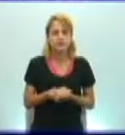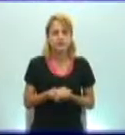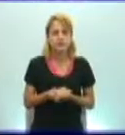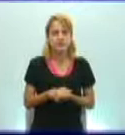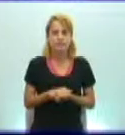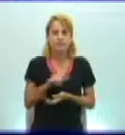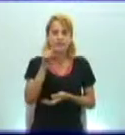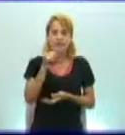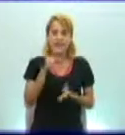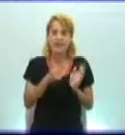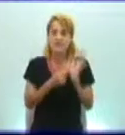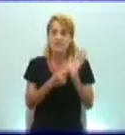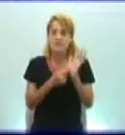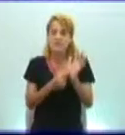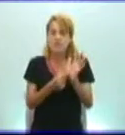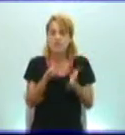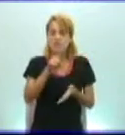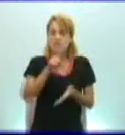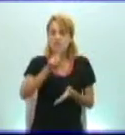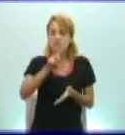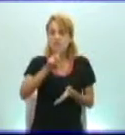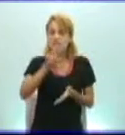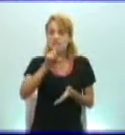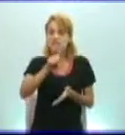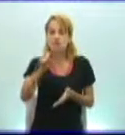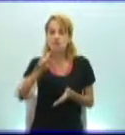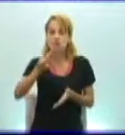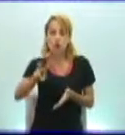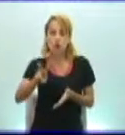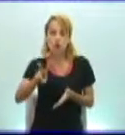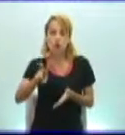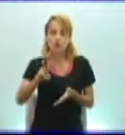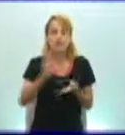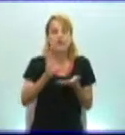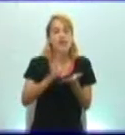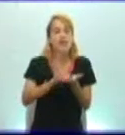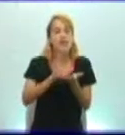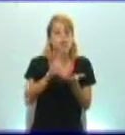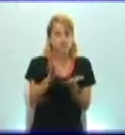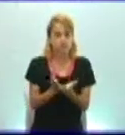es la figura 112 de su libro de texto.